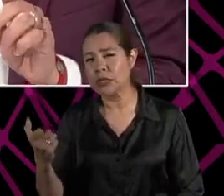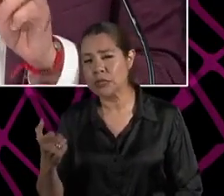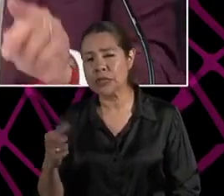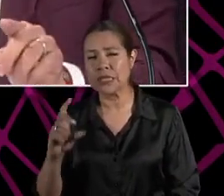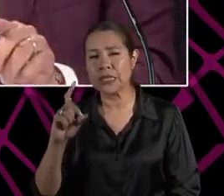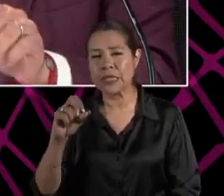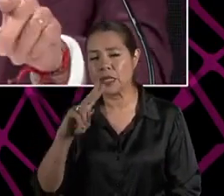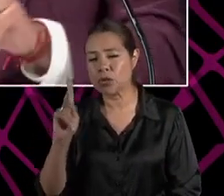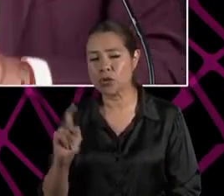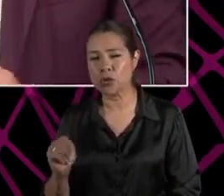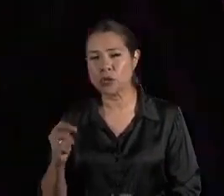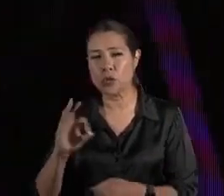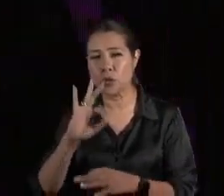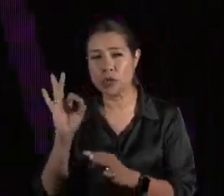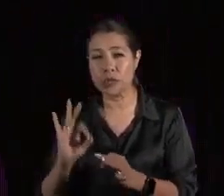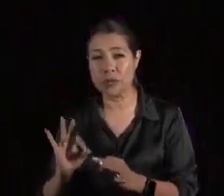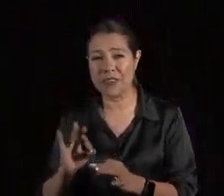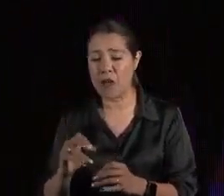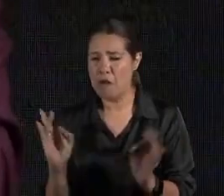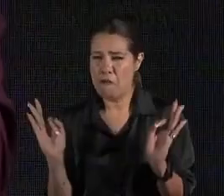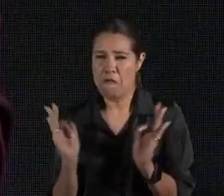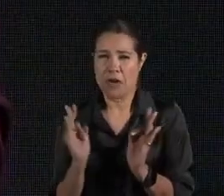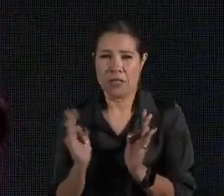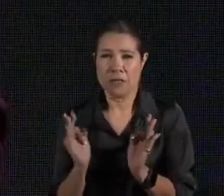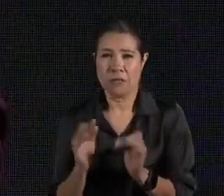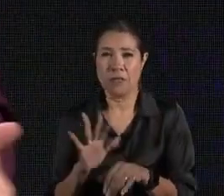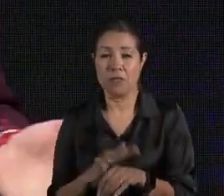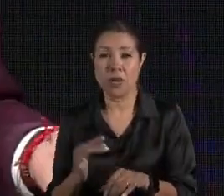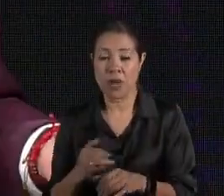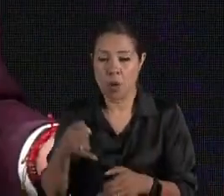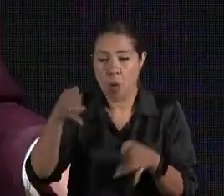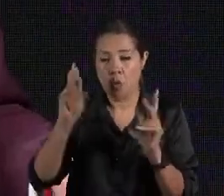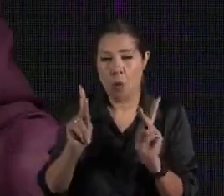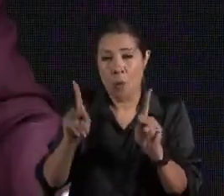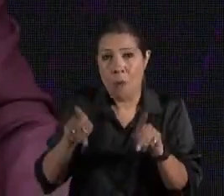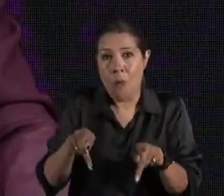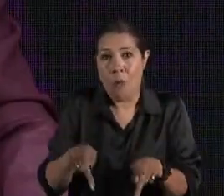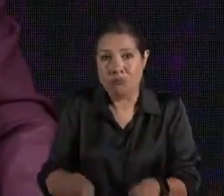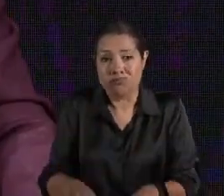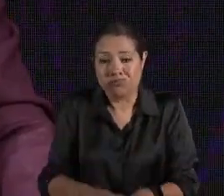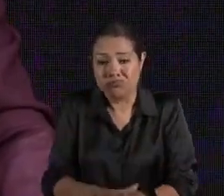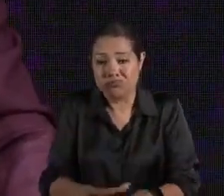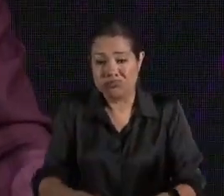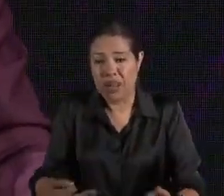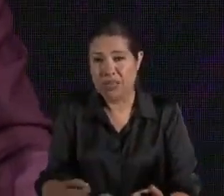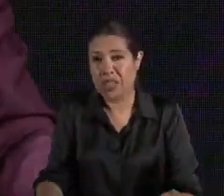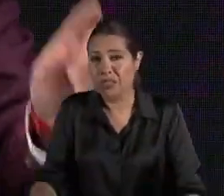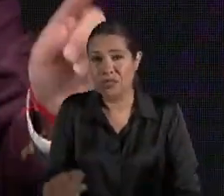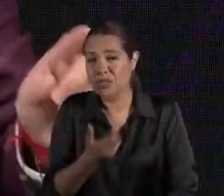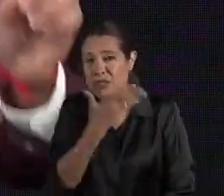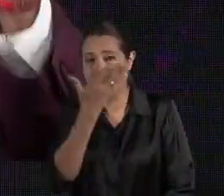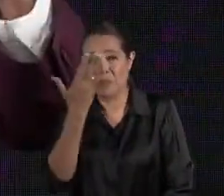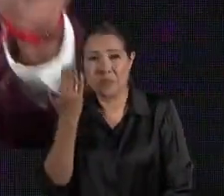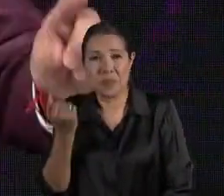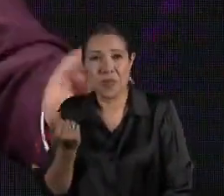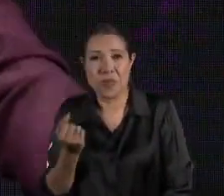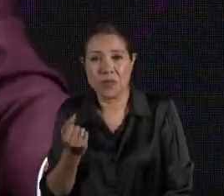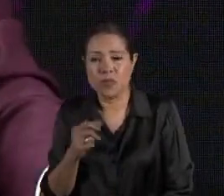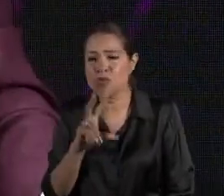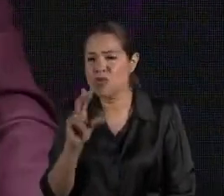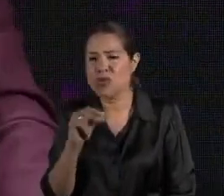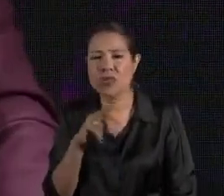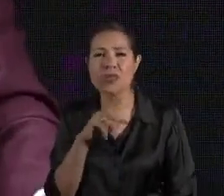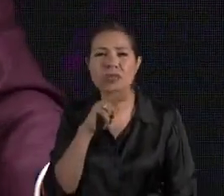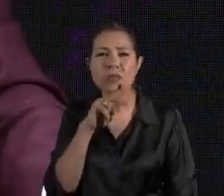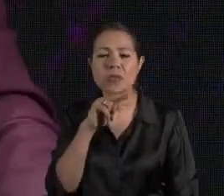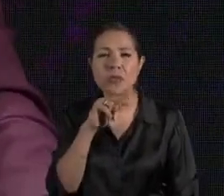732%. Y sí, esos son números fríos, porque lo de las fosas todavía no lo sabemos. Que nos debe de preocupar